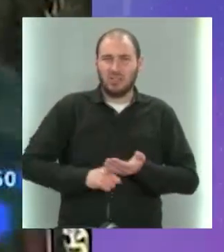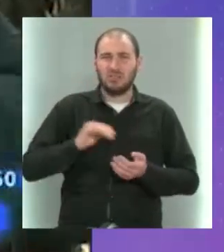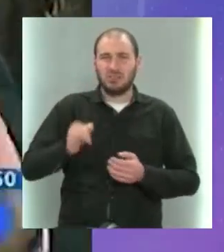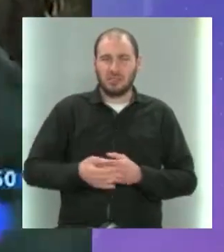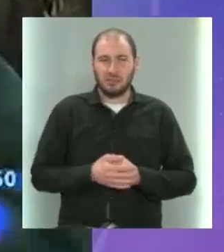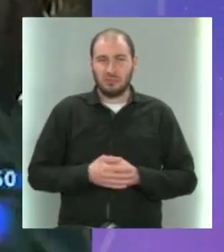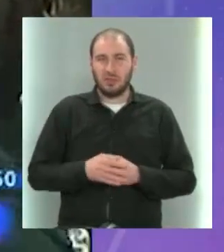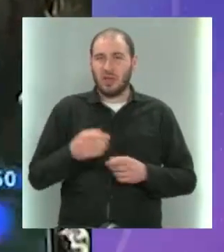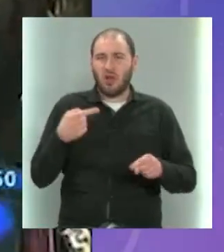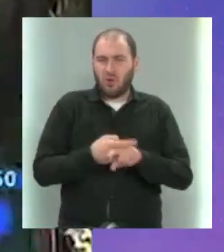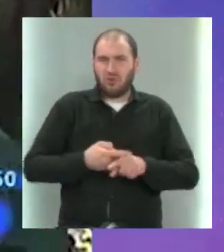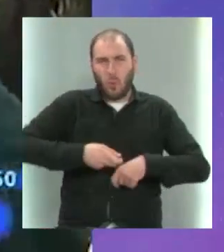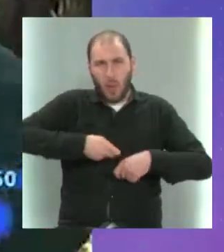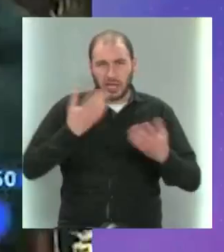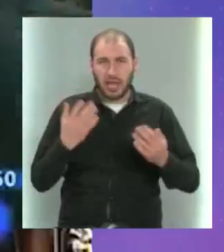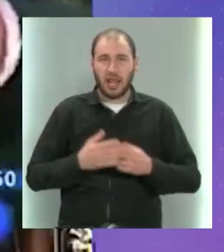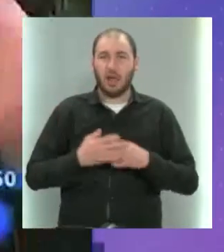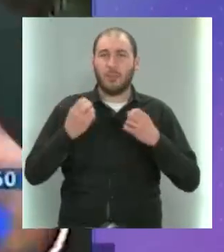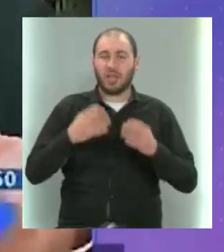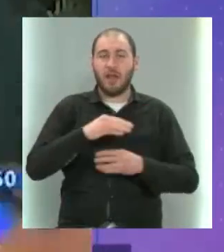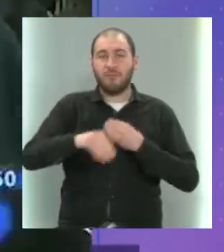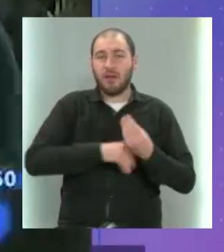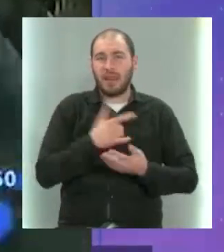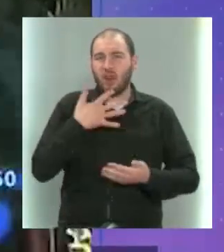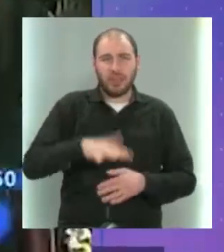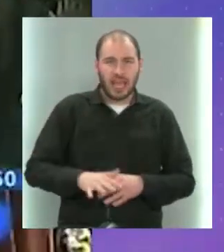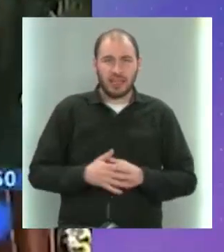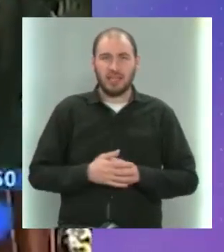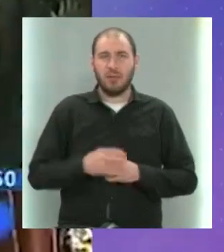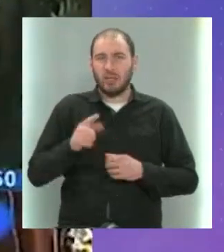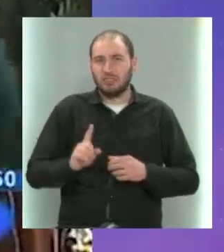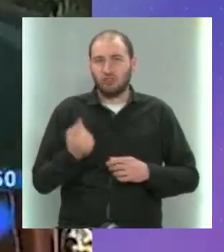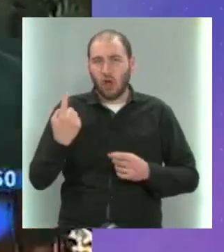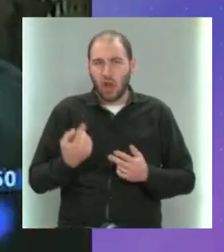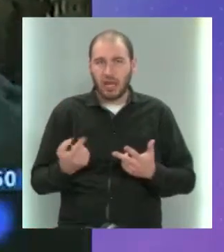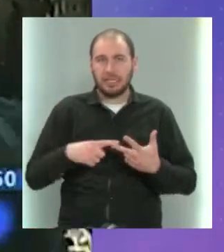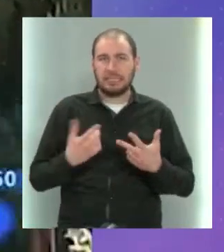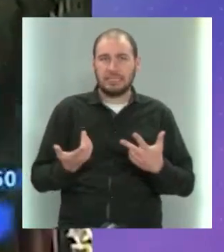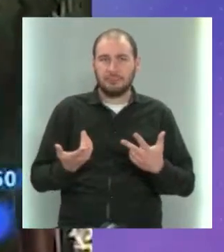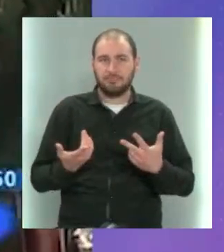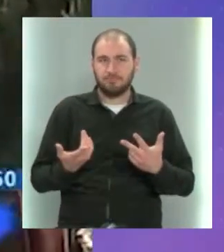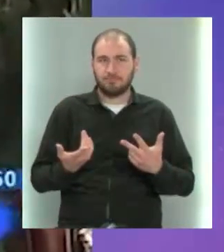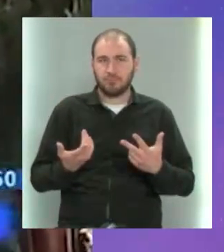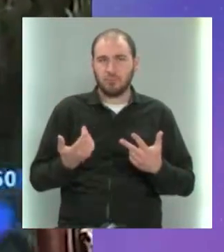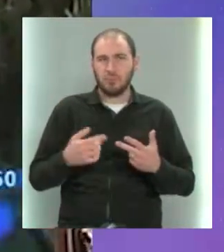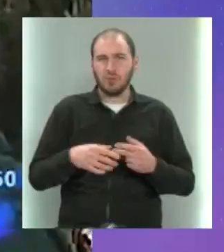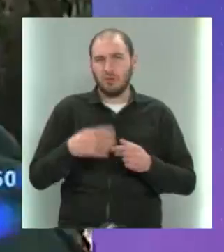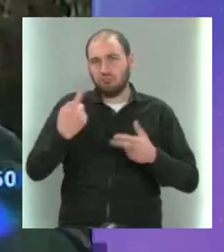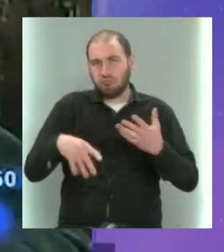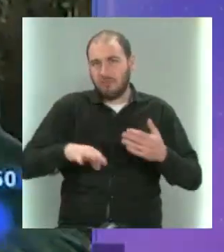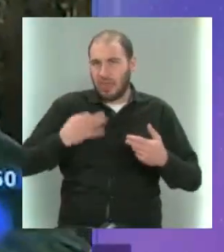decisión contra viento y marea, porque la familia no la entiende, por soledad, por avatares de la